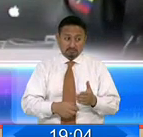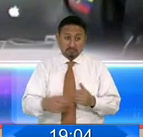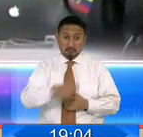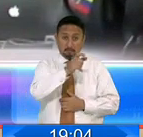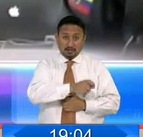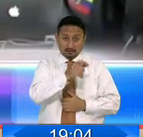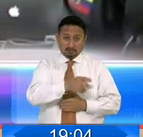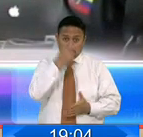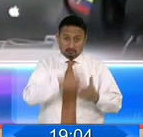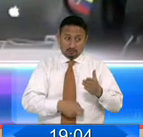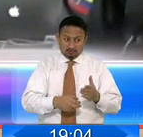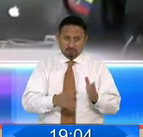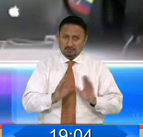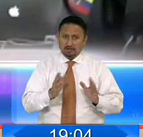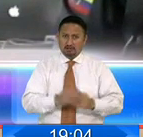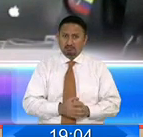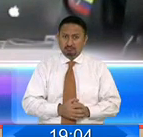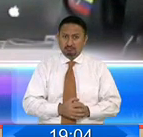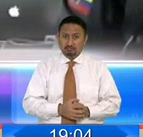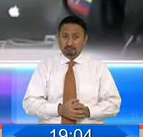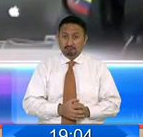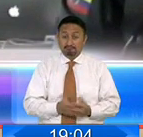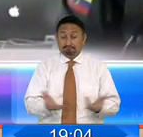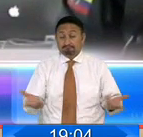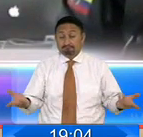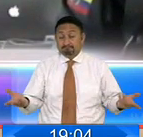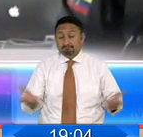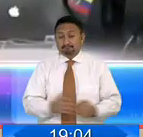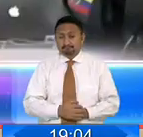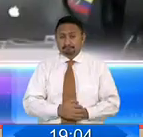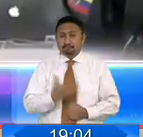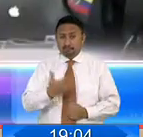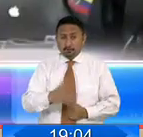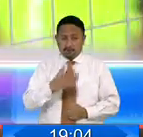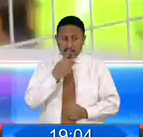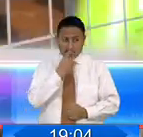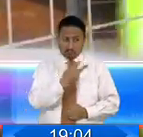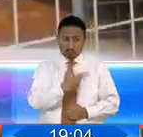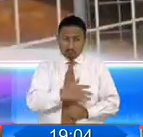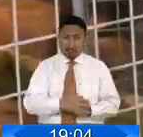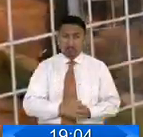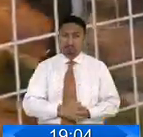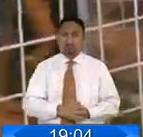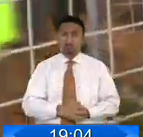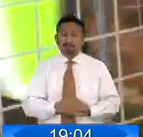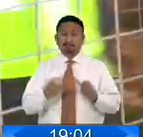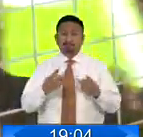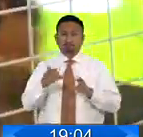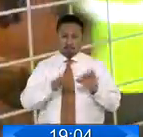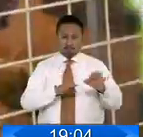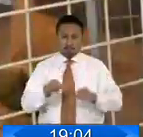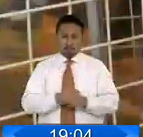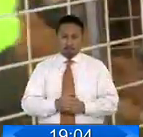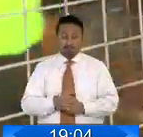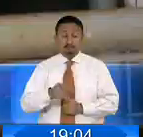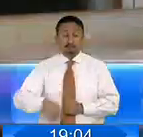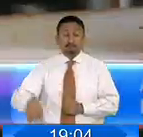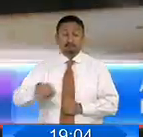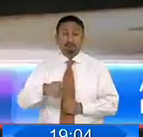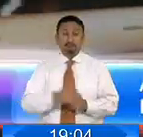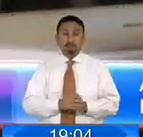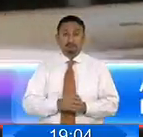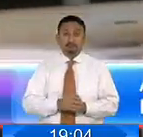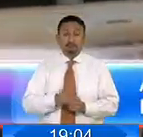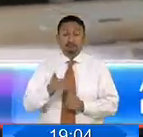ninguno de los papeles que han actuado a pesar de haber identificado además indicó que el nivel de alcance que